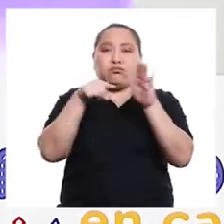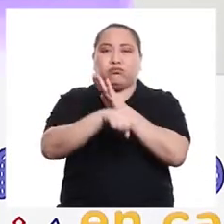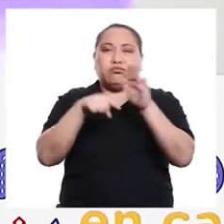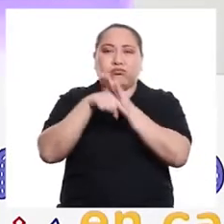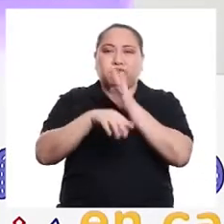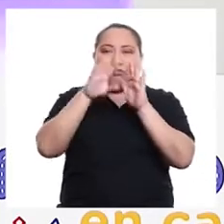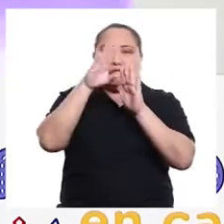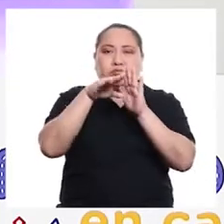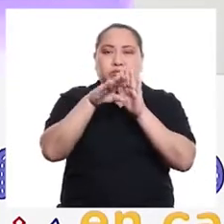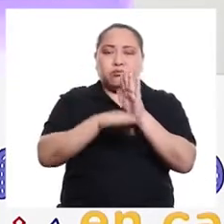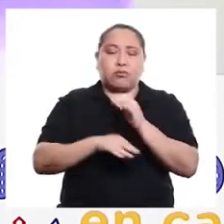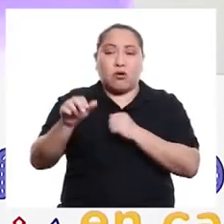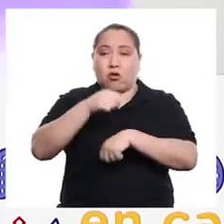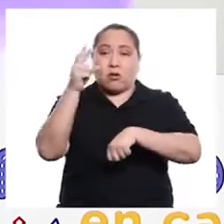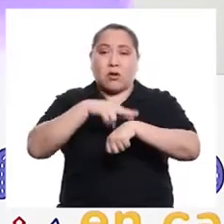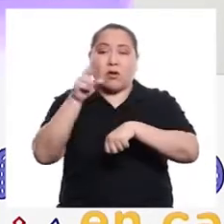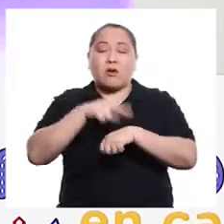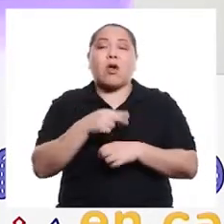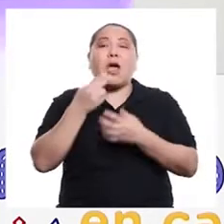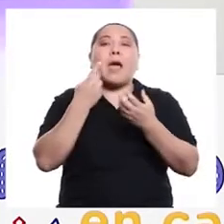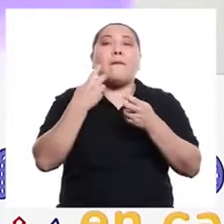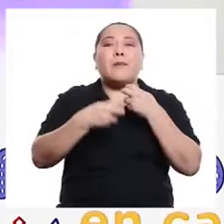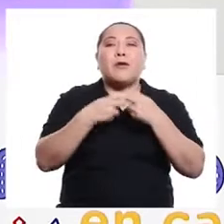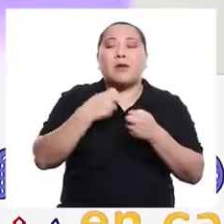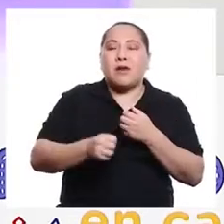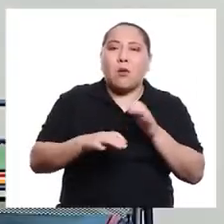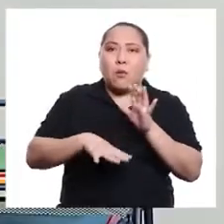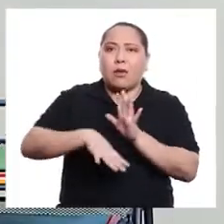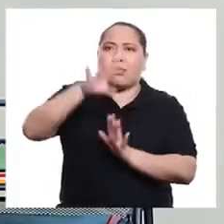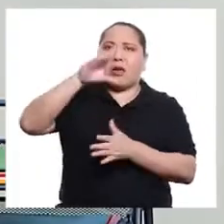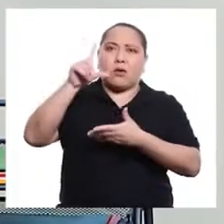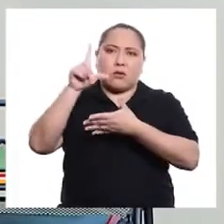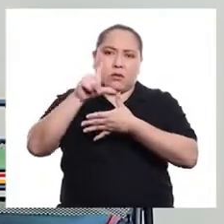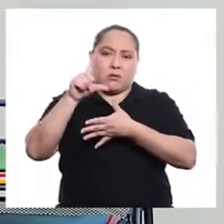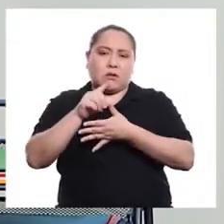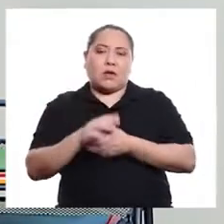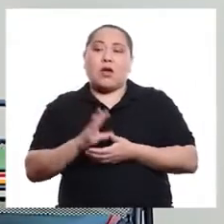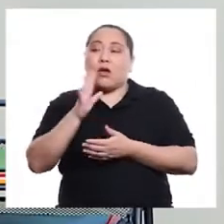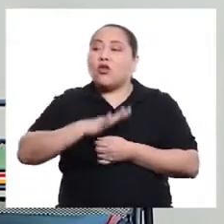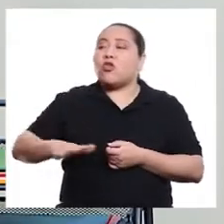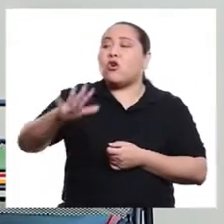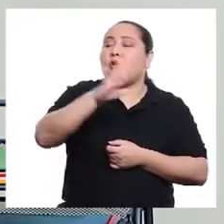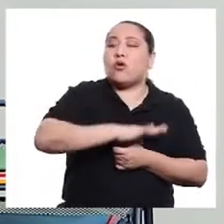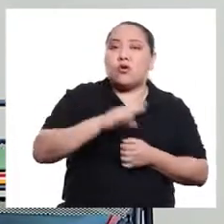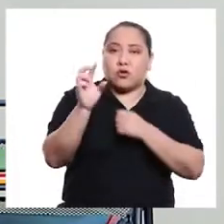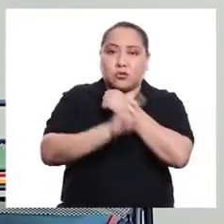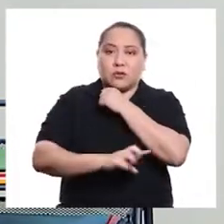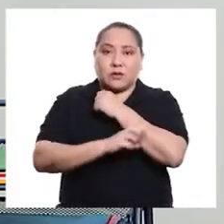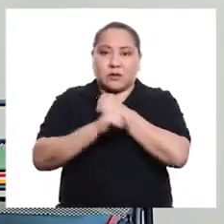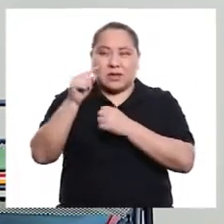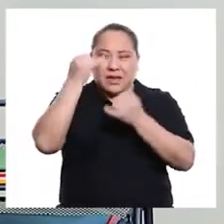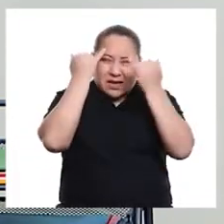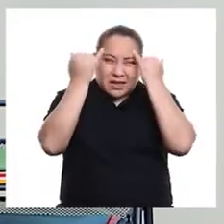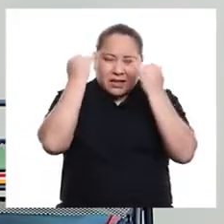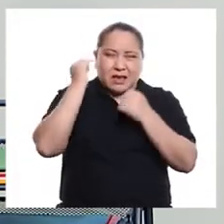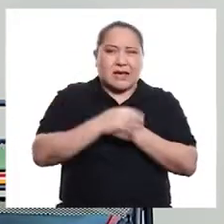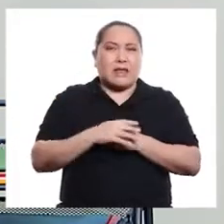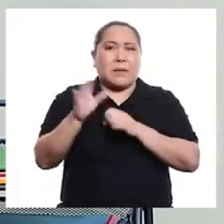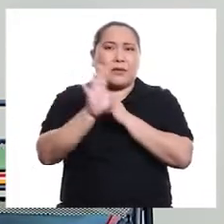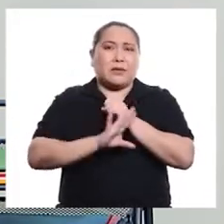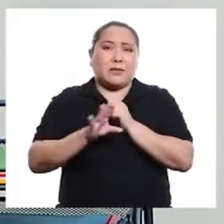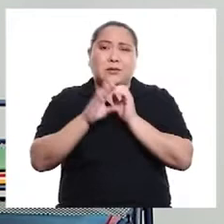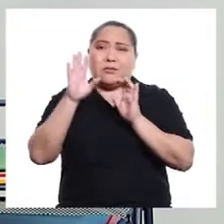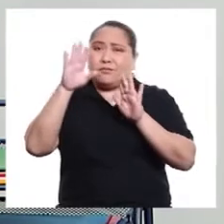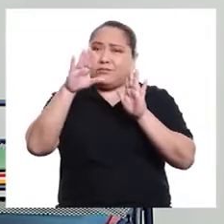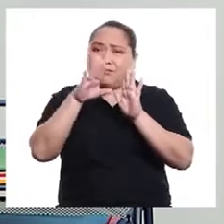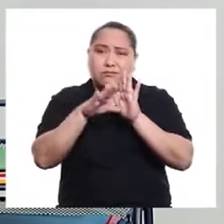en otras regiones, el problema ha aumentado en América Latina. En todos los países de la región, la percepción de seguridad se ha deteriorado